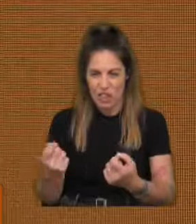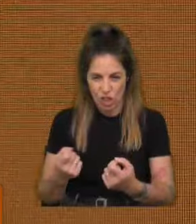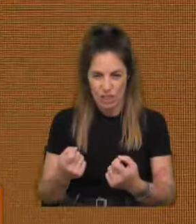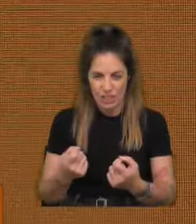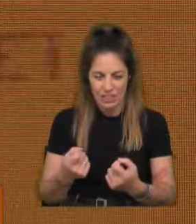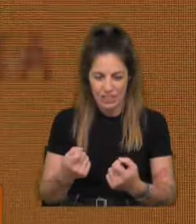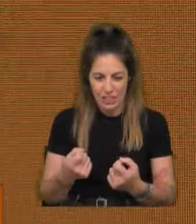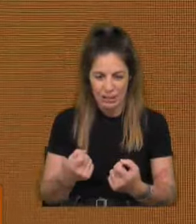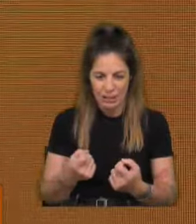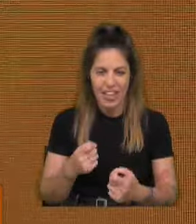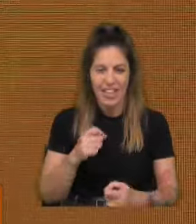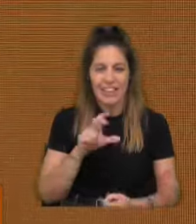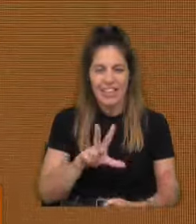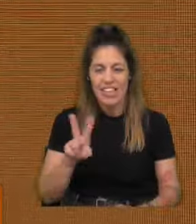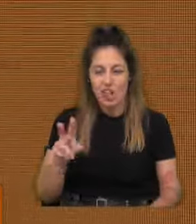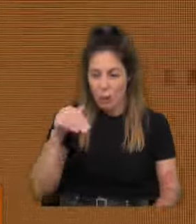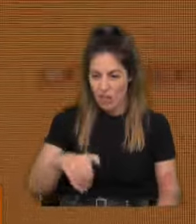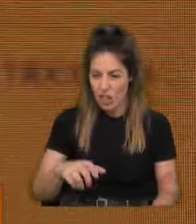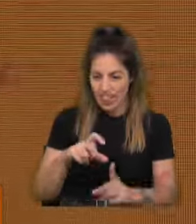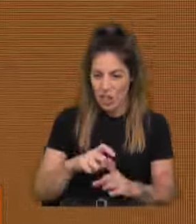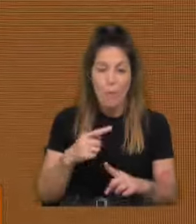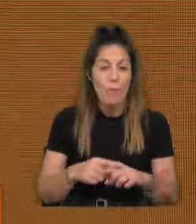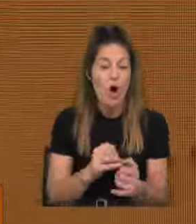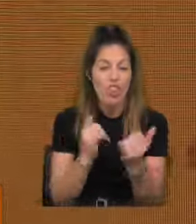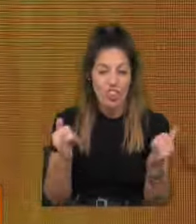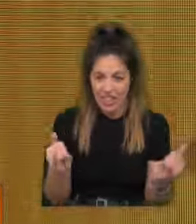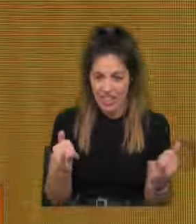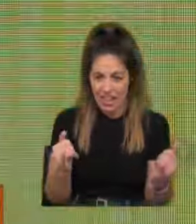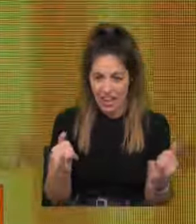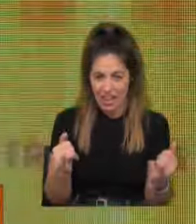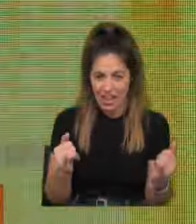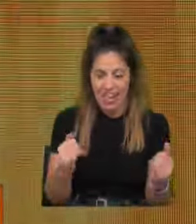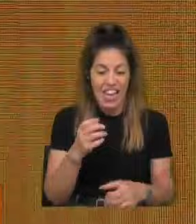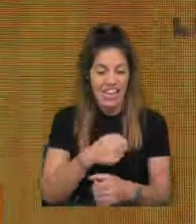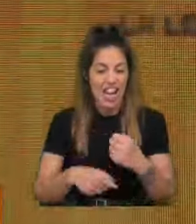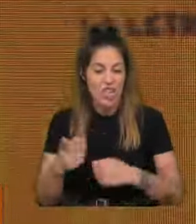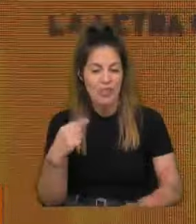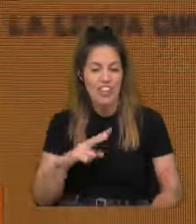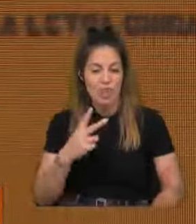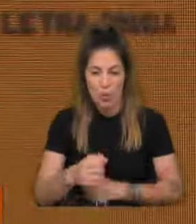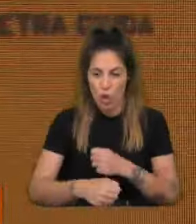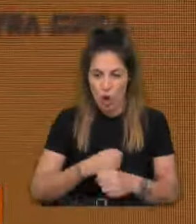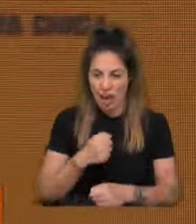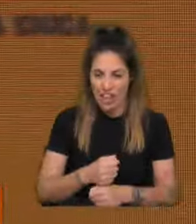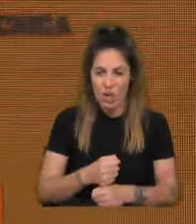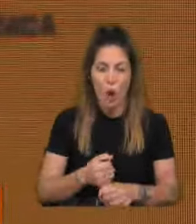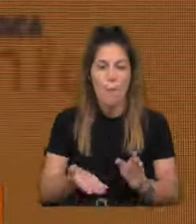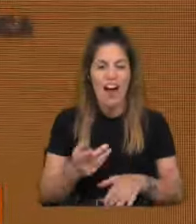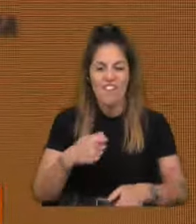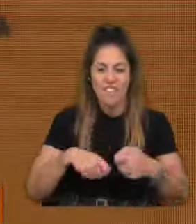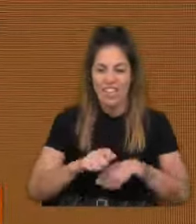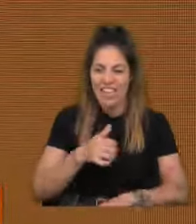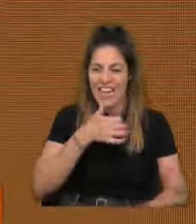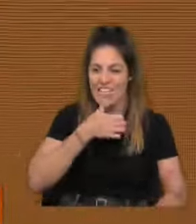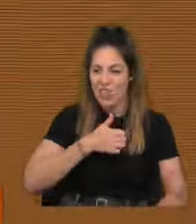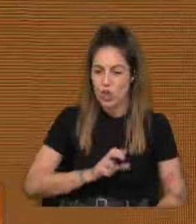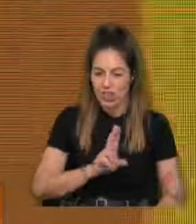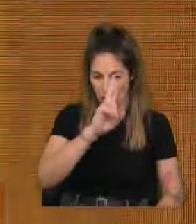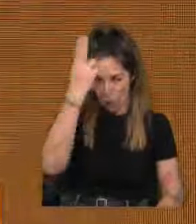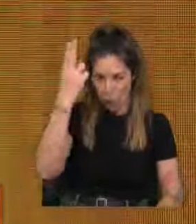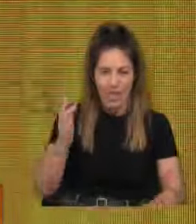redituar 32 millones dólares por día por día es el el año pasado fue el segundo año de más ventas en toda la historia del Uruguay de